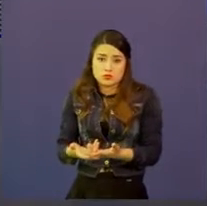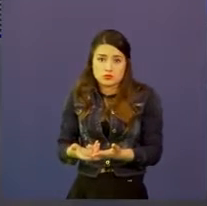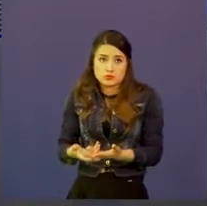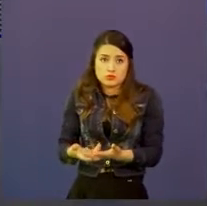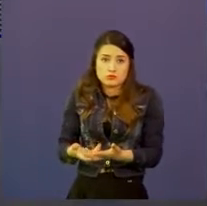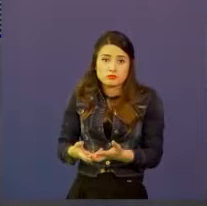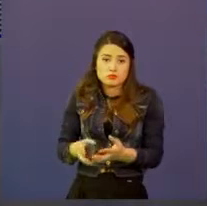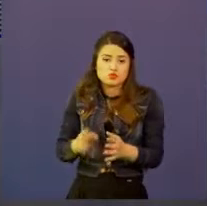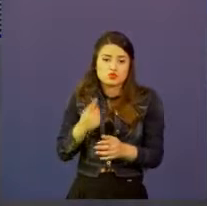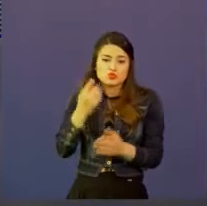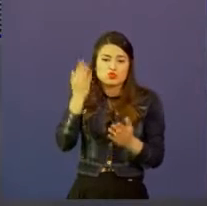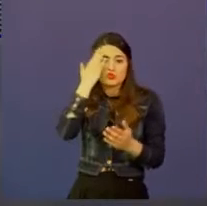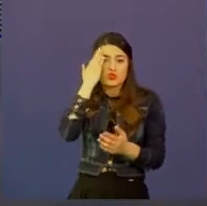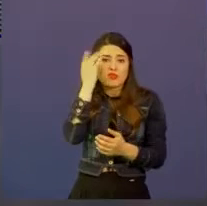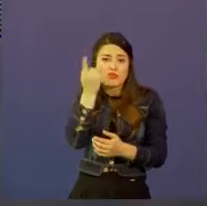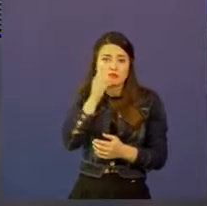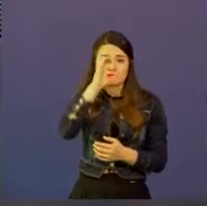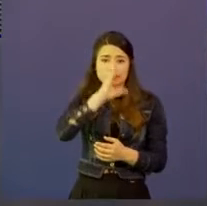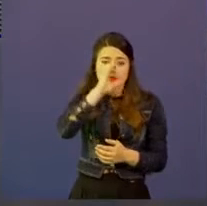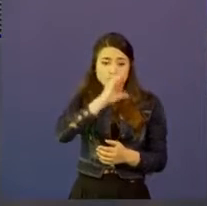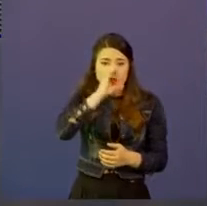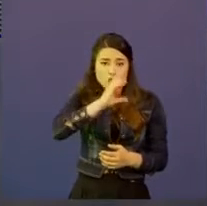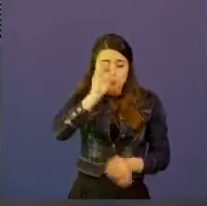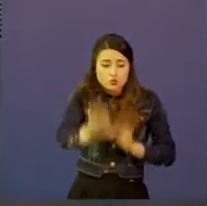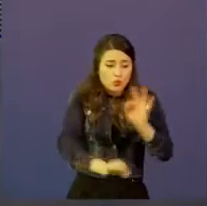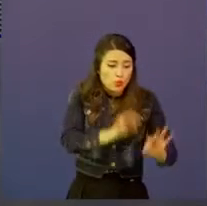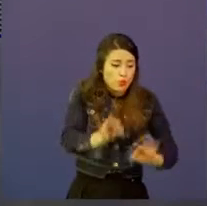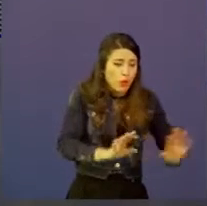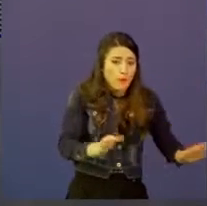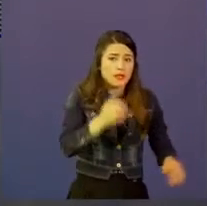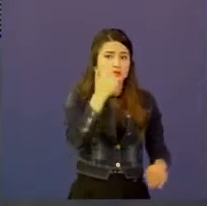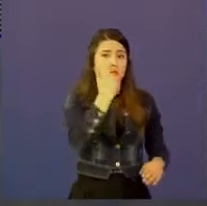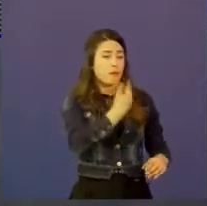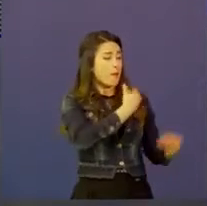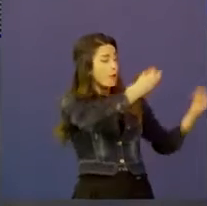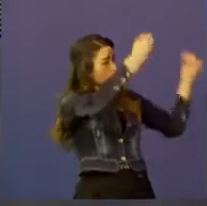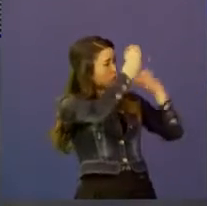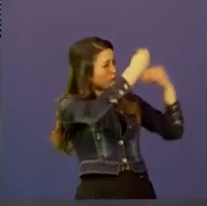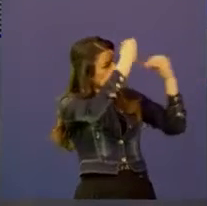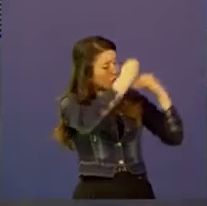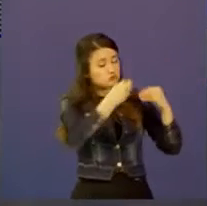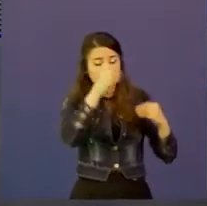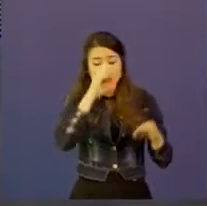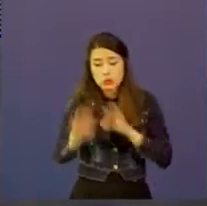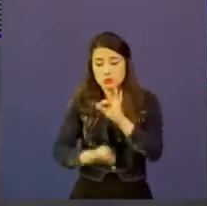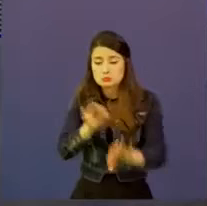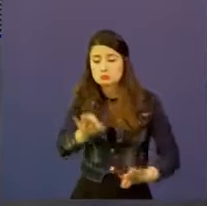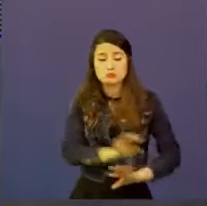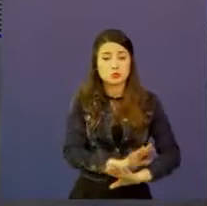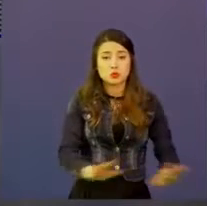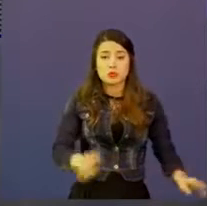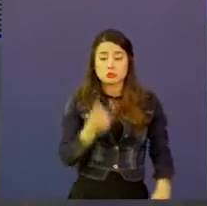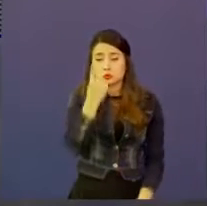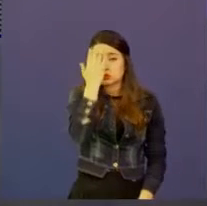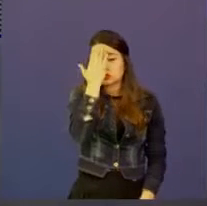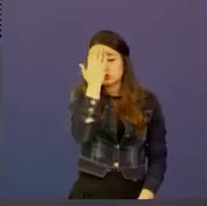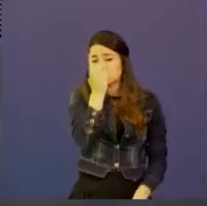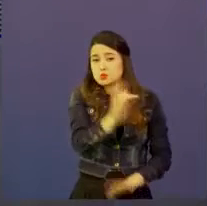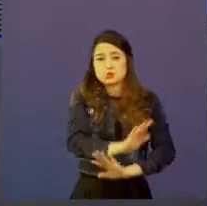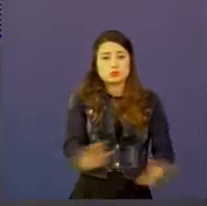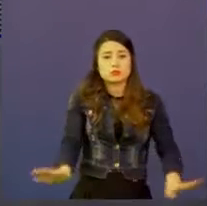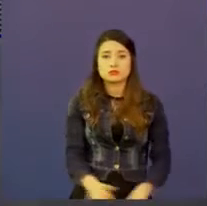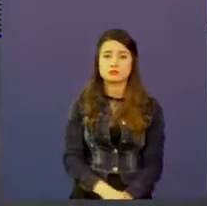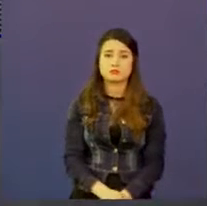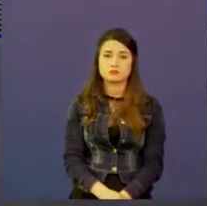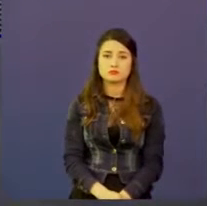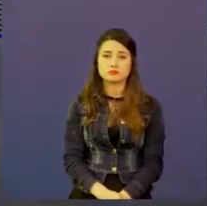a la cría de cerdos. Y la maravilla de poder él ver en videos de YouTube cómo realmente se debía criar un